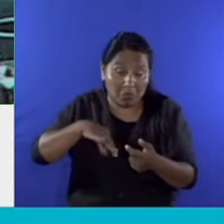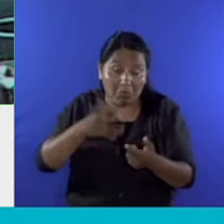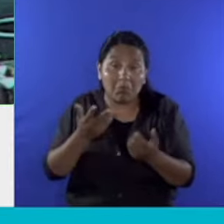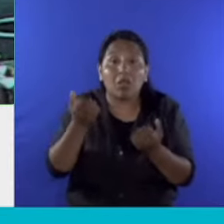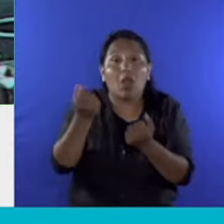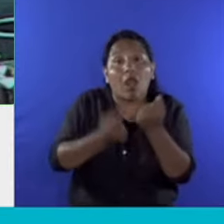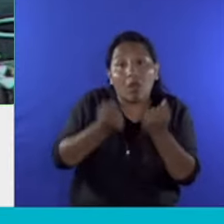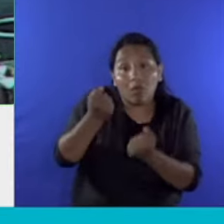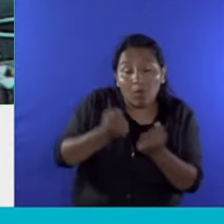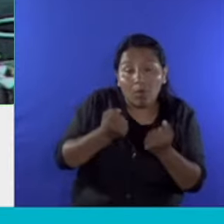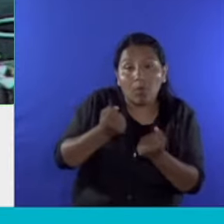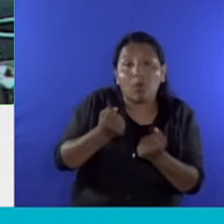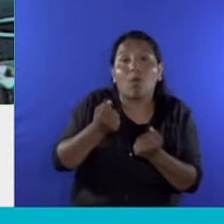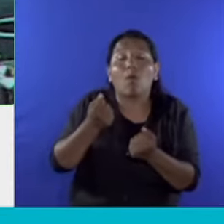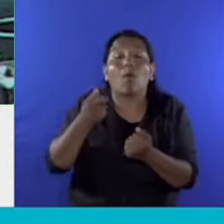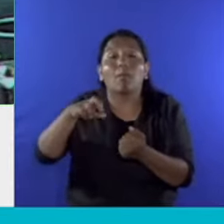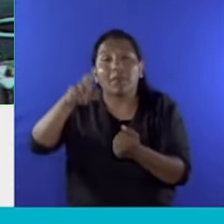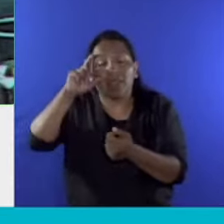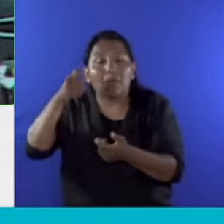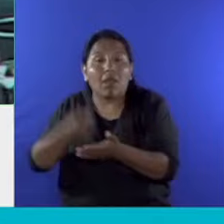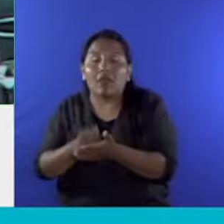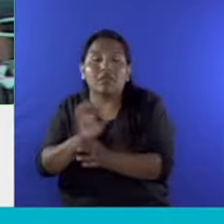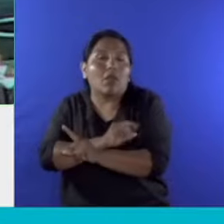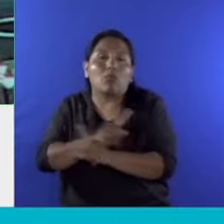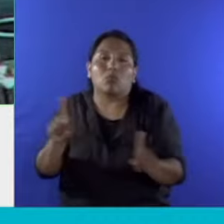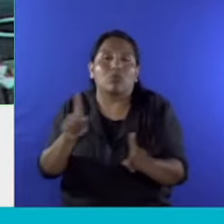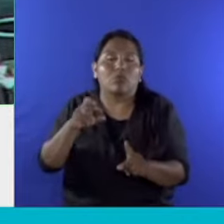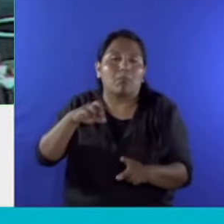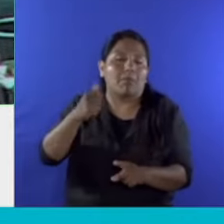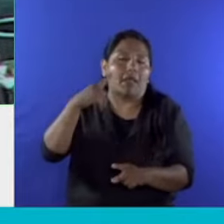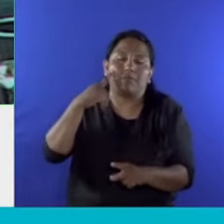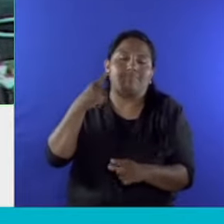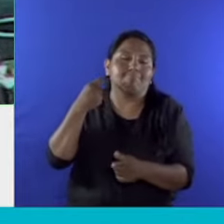auto o si tiene una prepaga, tampoco le cubre los medicamentos.